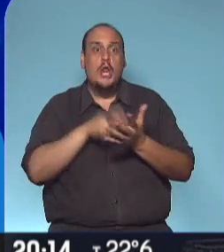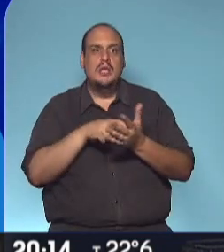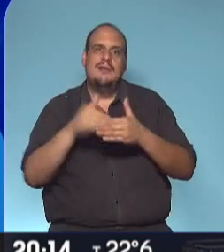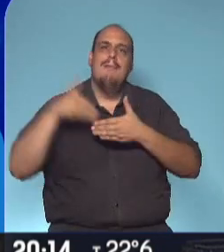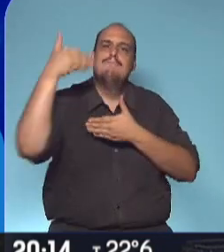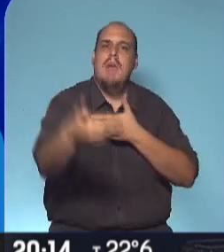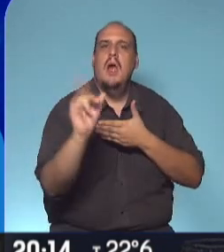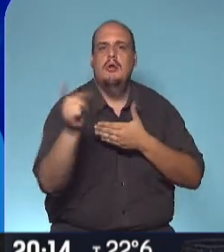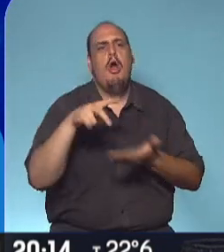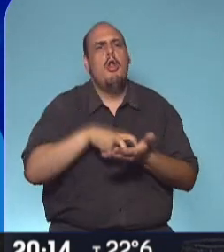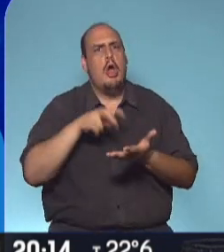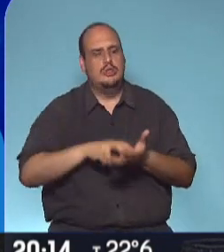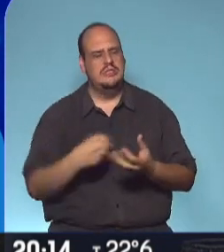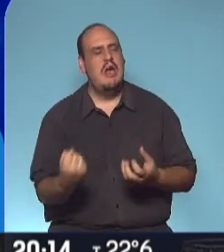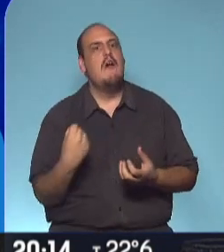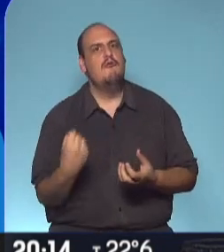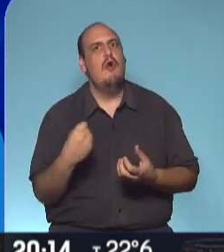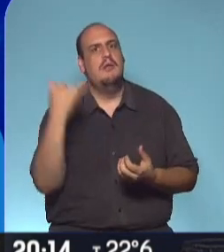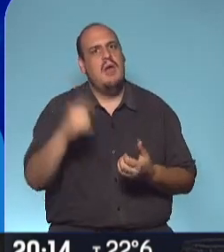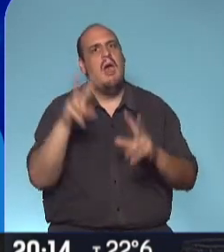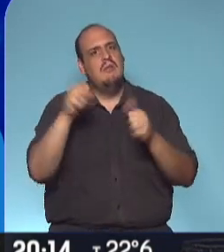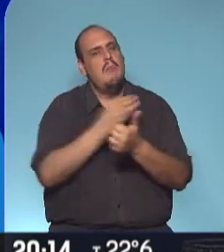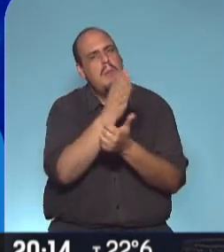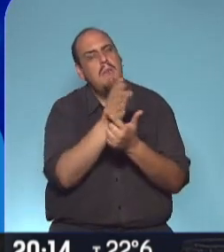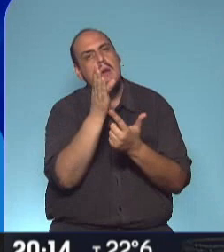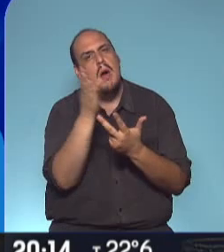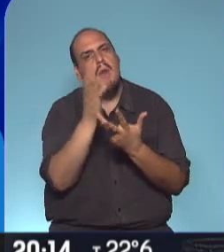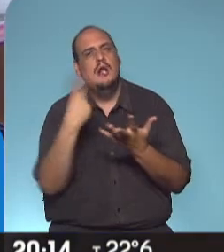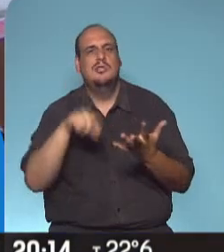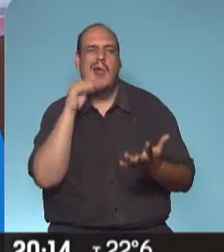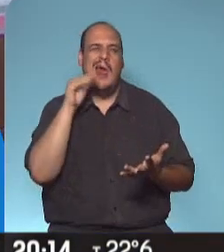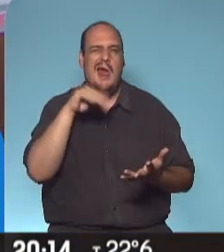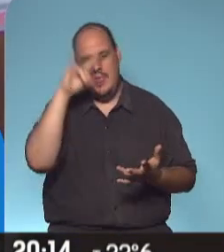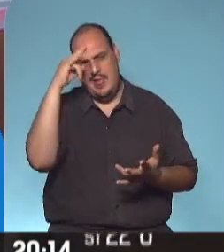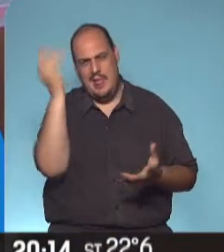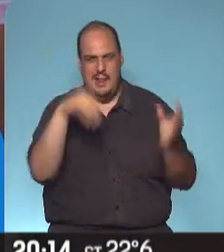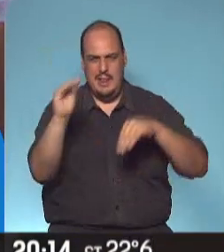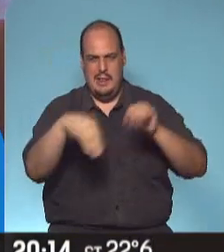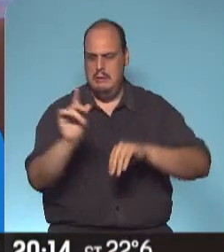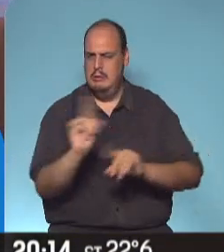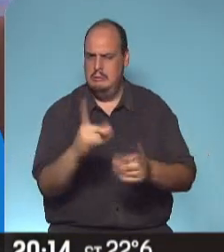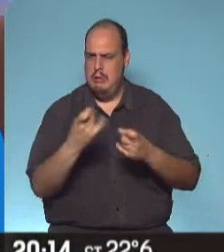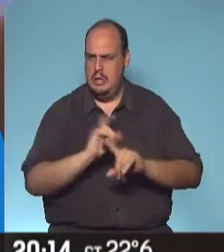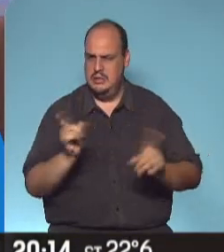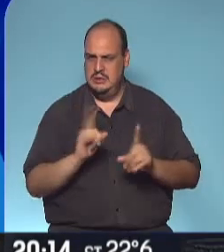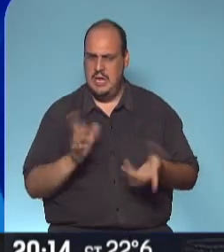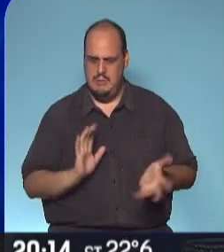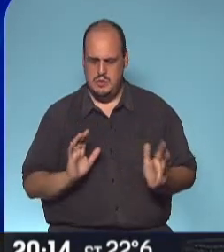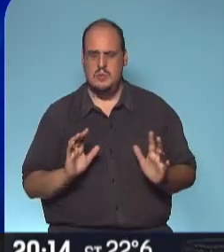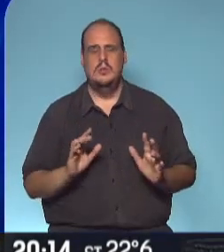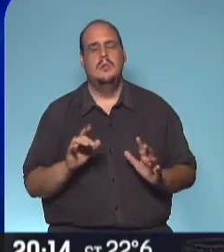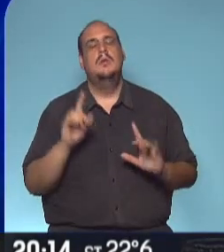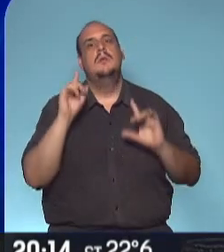por sí es muy espesa y tiene tantas ramas que para que exagerarla para que contar y para que dramatizar si